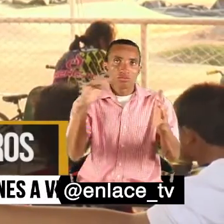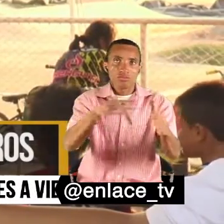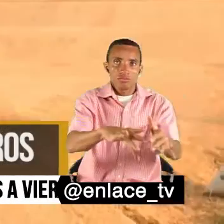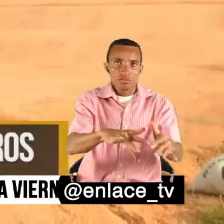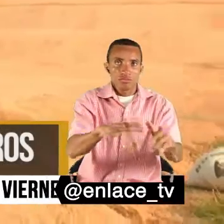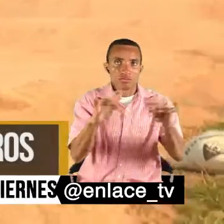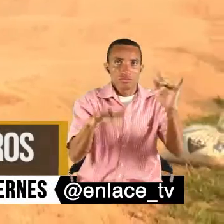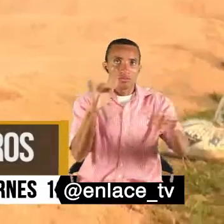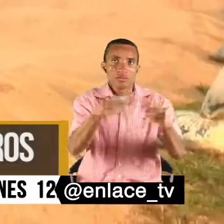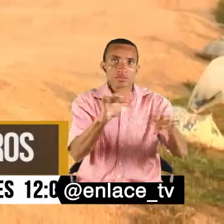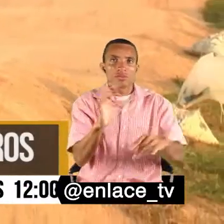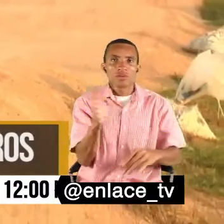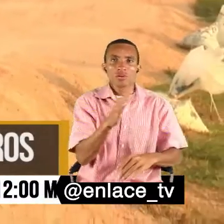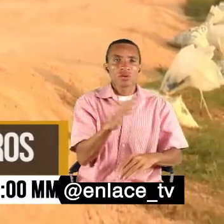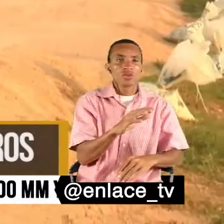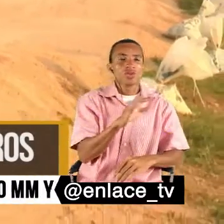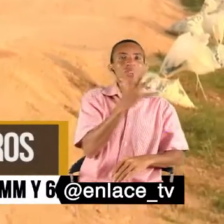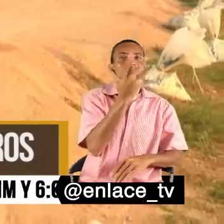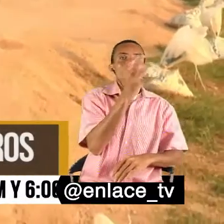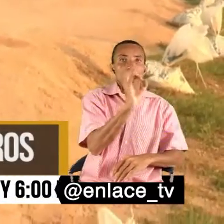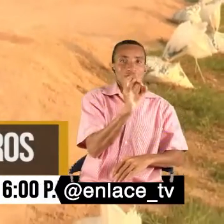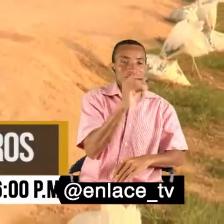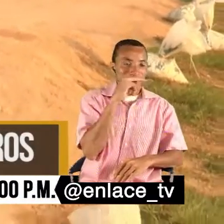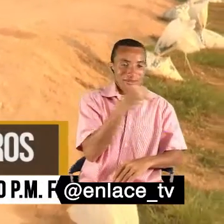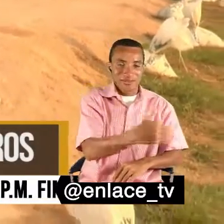reúnen aproximadamente 50 niños que van a venir